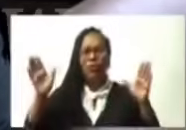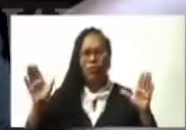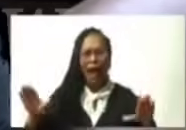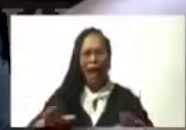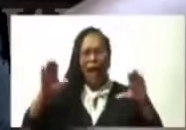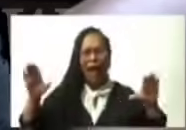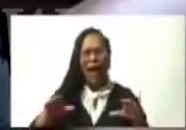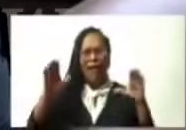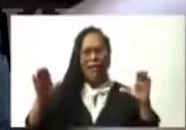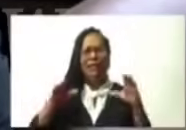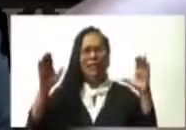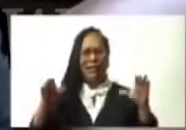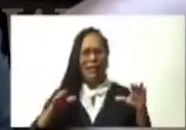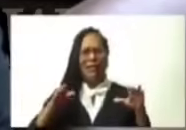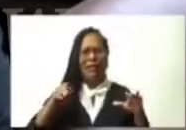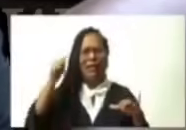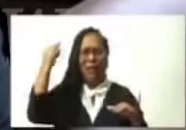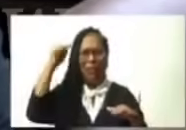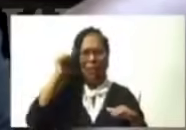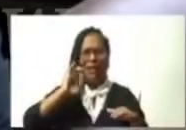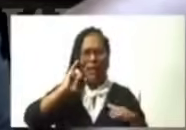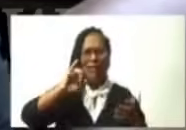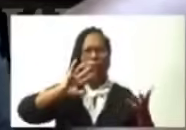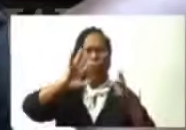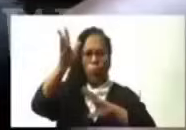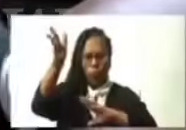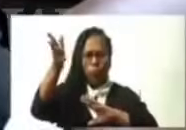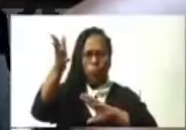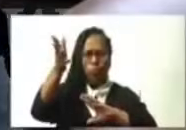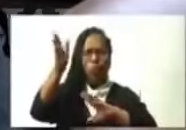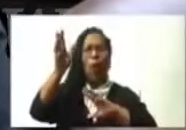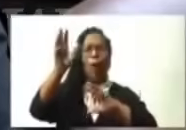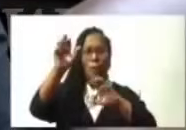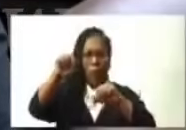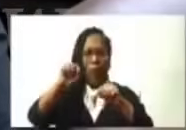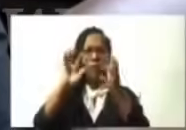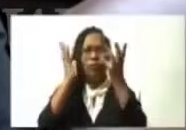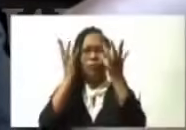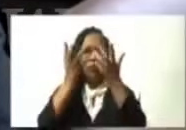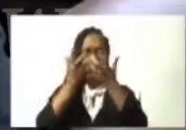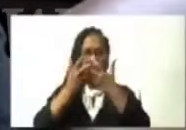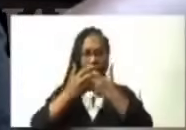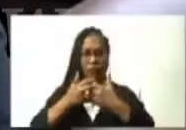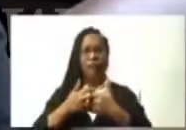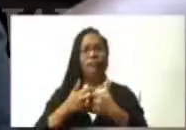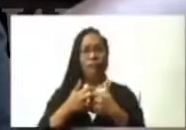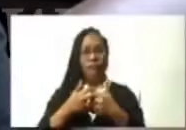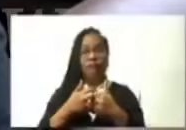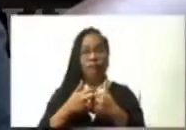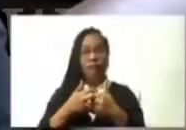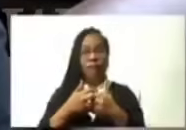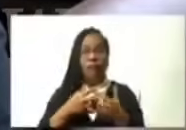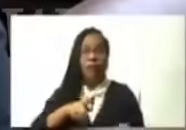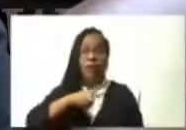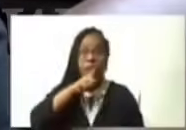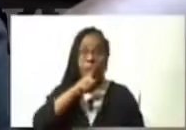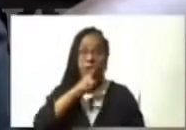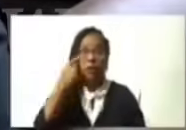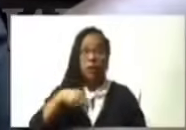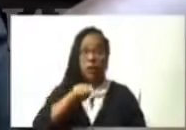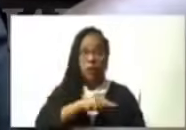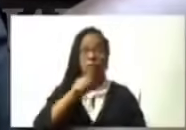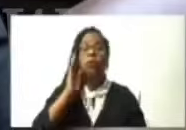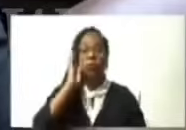porque ciertamente nosotros vamos a ir en pos de los 1000 y pico de damnificados. Le vamos a